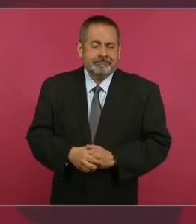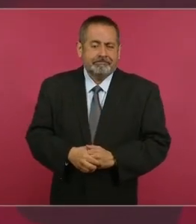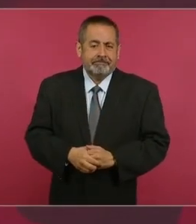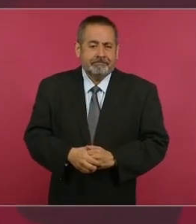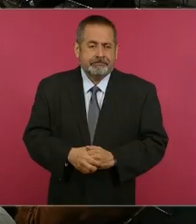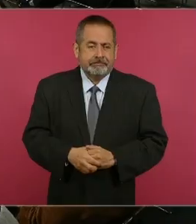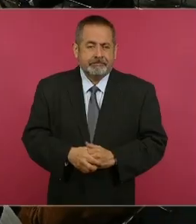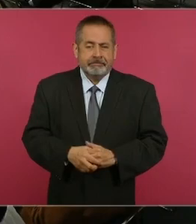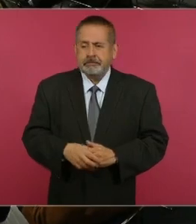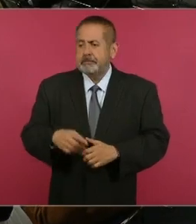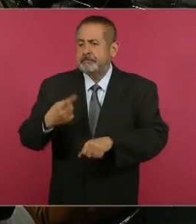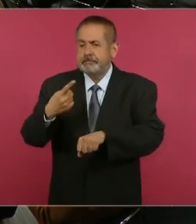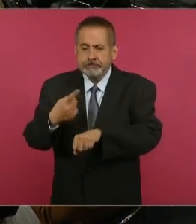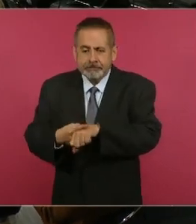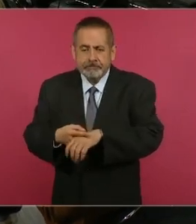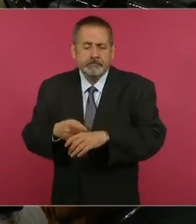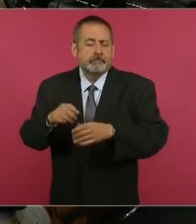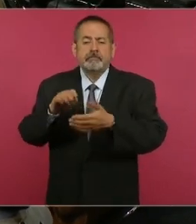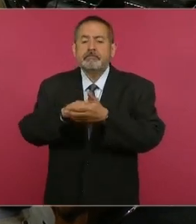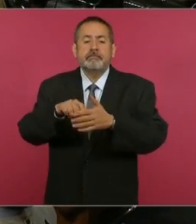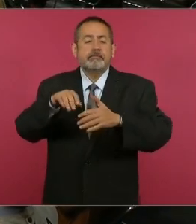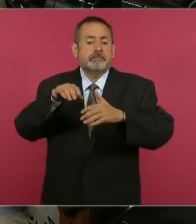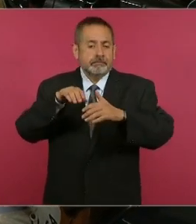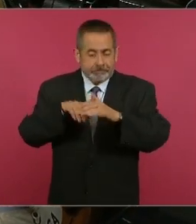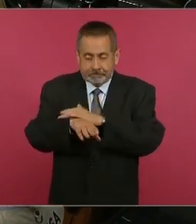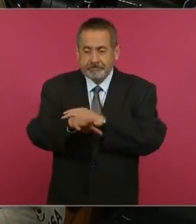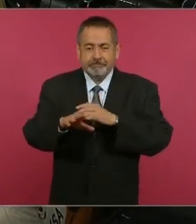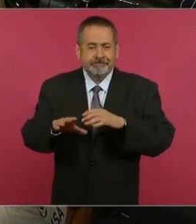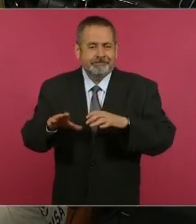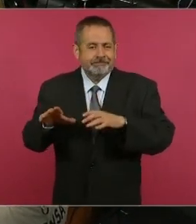las enfermedades, el pasar, por ejemplo, por el Darién,